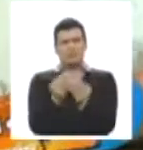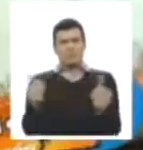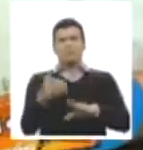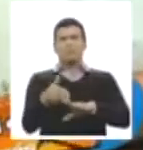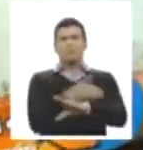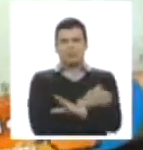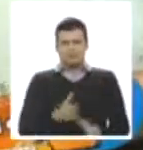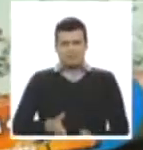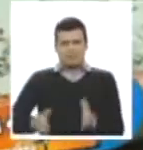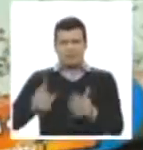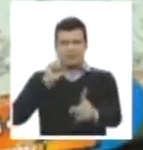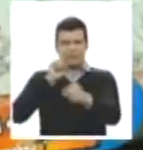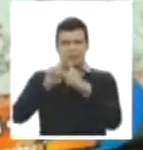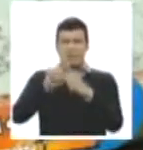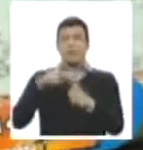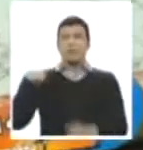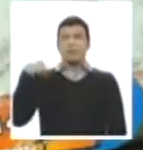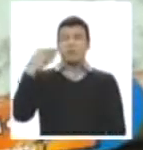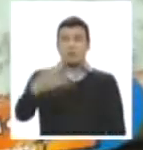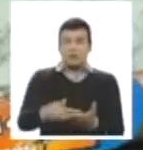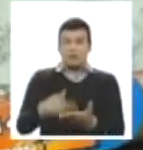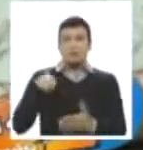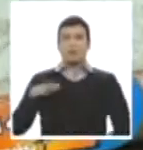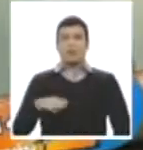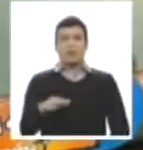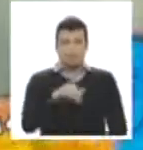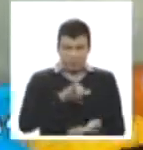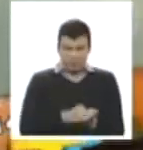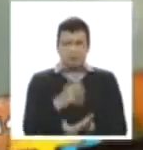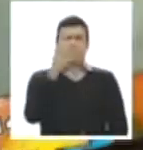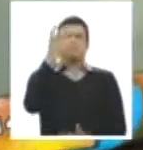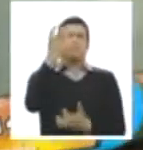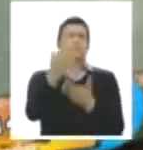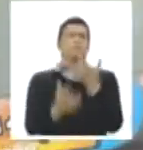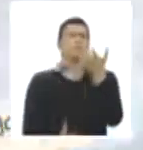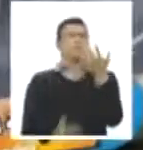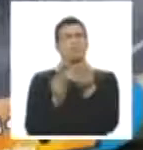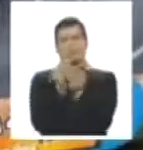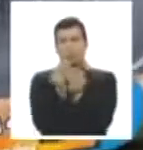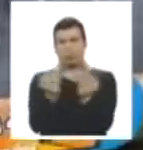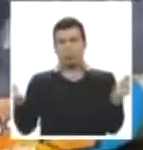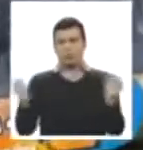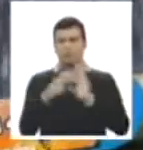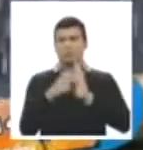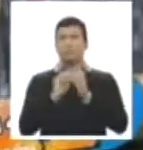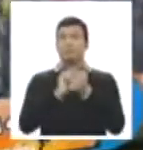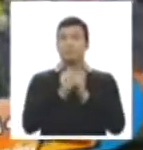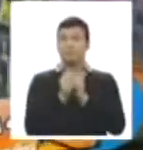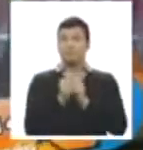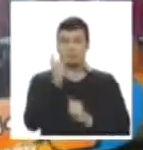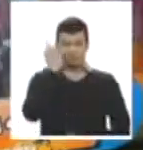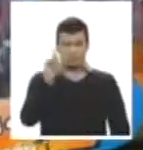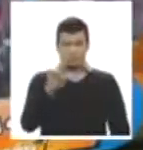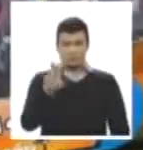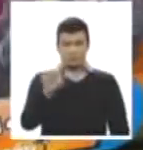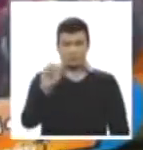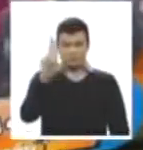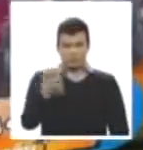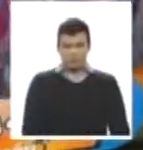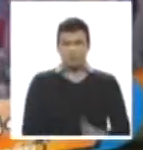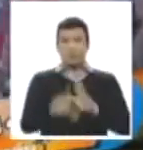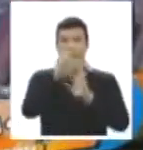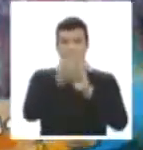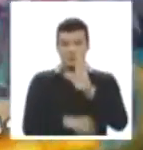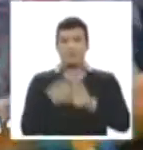la vía al mar. 20 hectáreas de bosque y pastizales fueron consumidas por las llamas. En deportes, Urán perdió dos posiciones en la